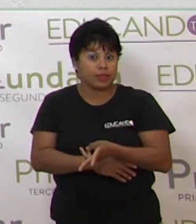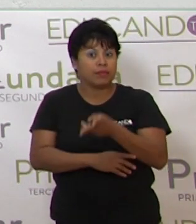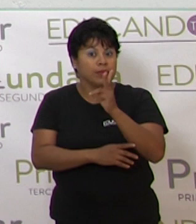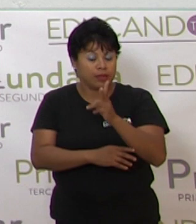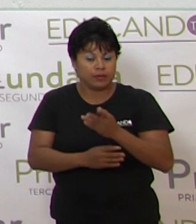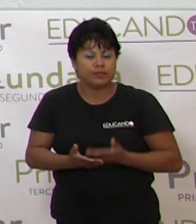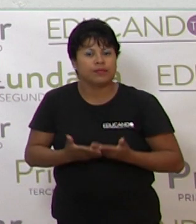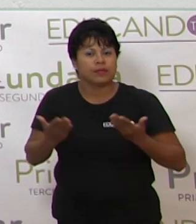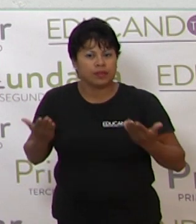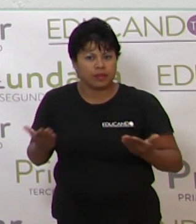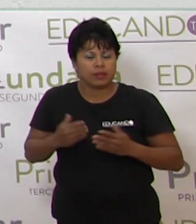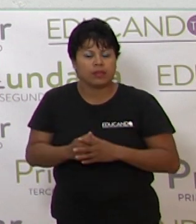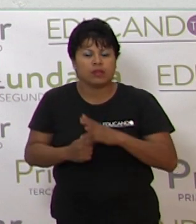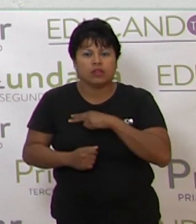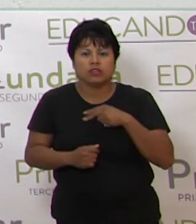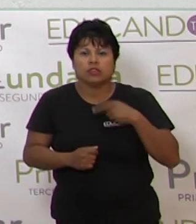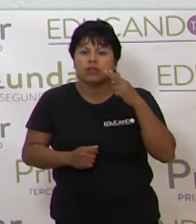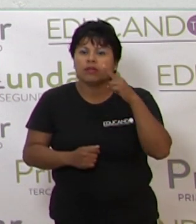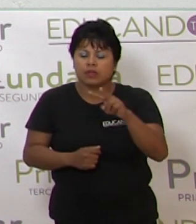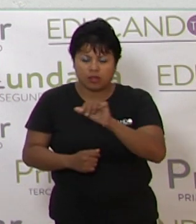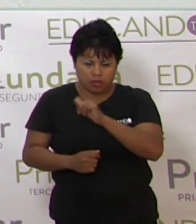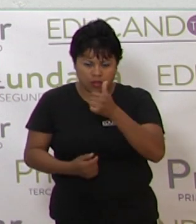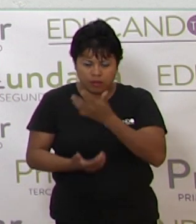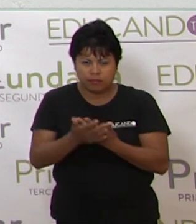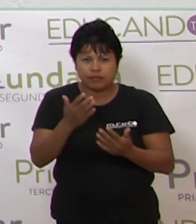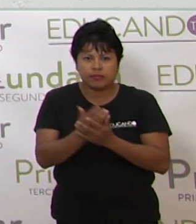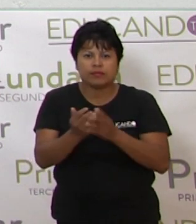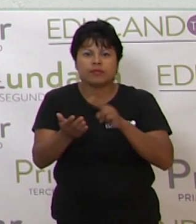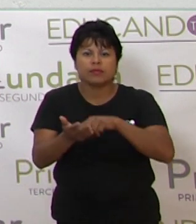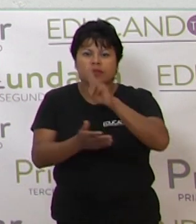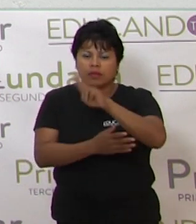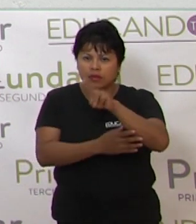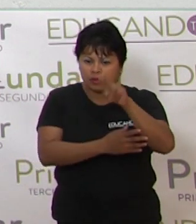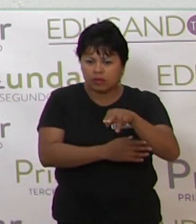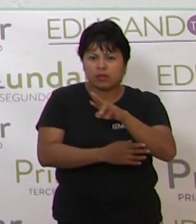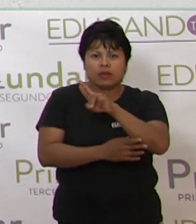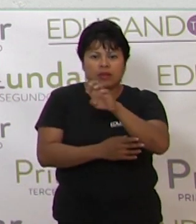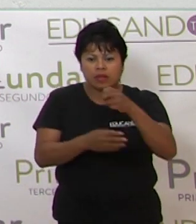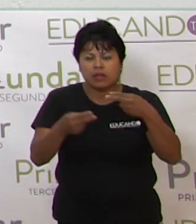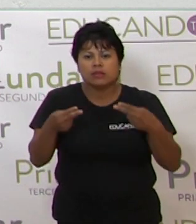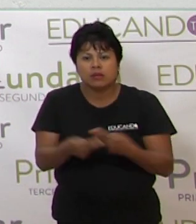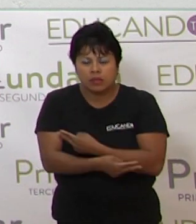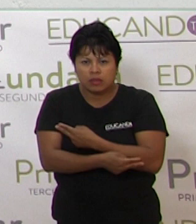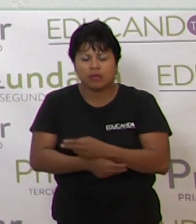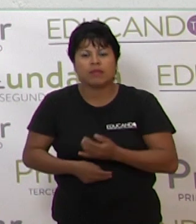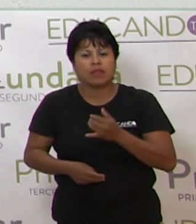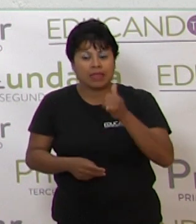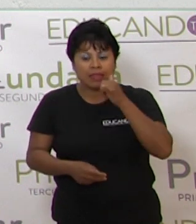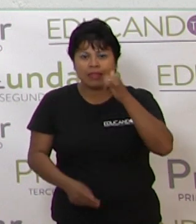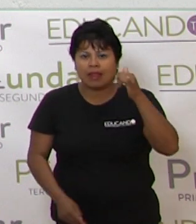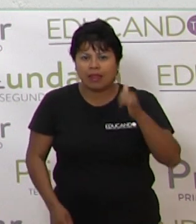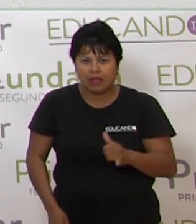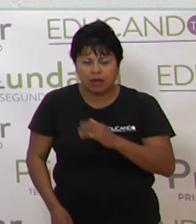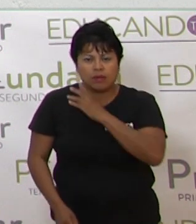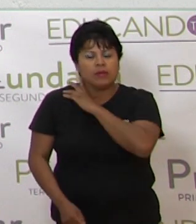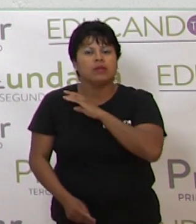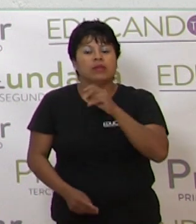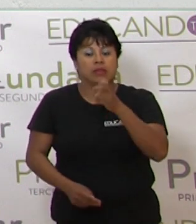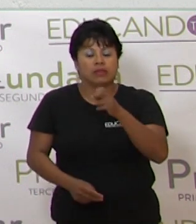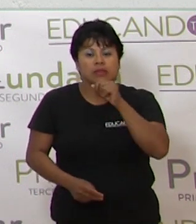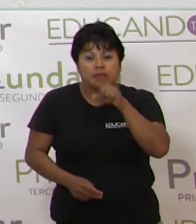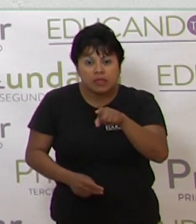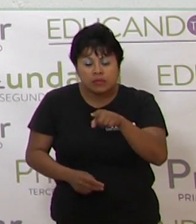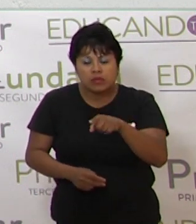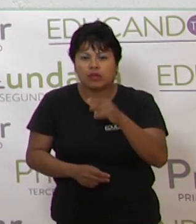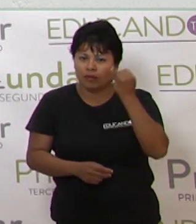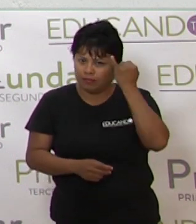ahorita vamos a ver otra obra pictórica del Renacimiento italiano del mismo